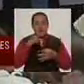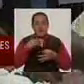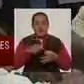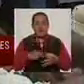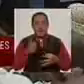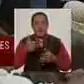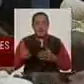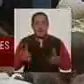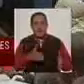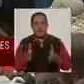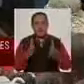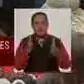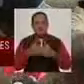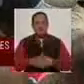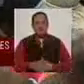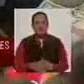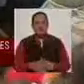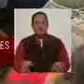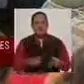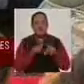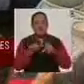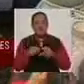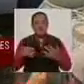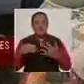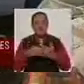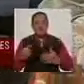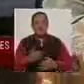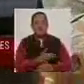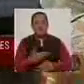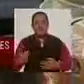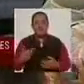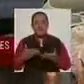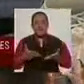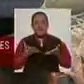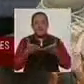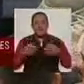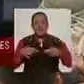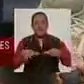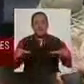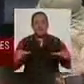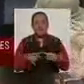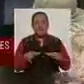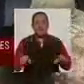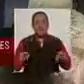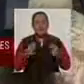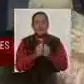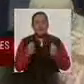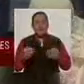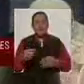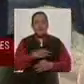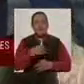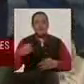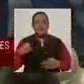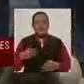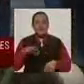región Amazonas. La primera dama de la nación ha llegado hasta este lugar en compañía de la ministra de Salud y el